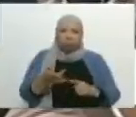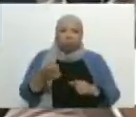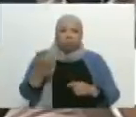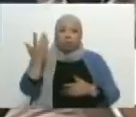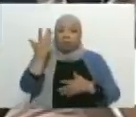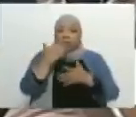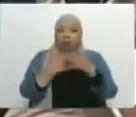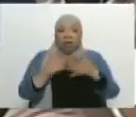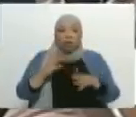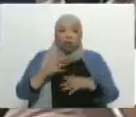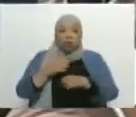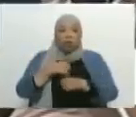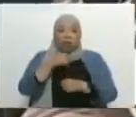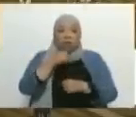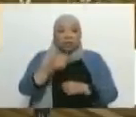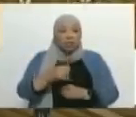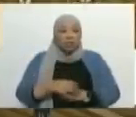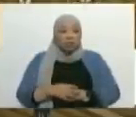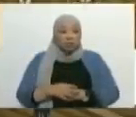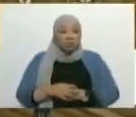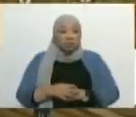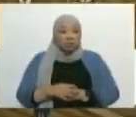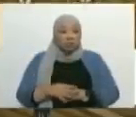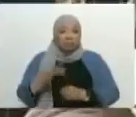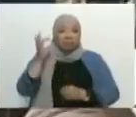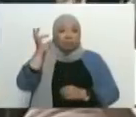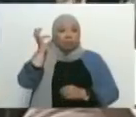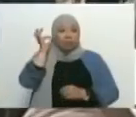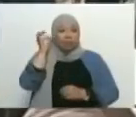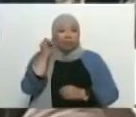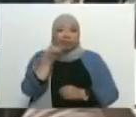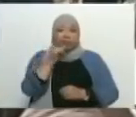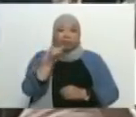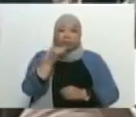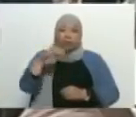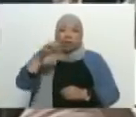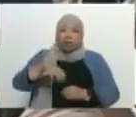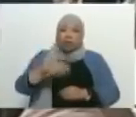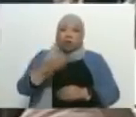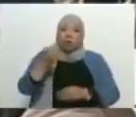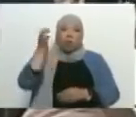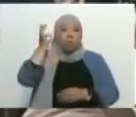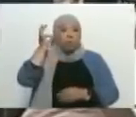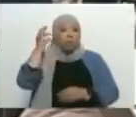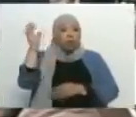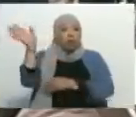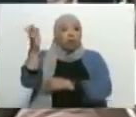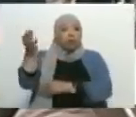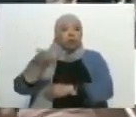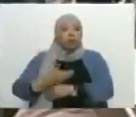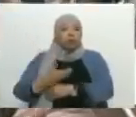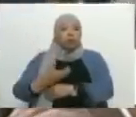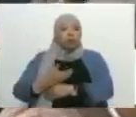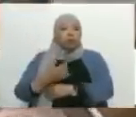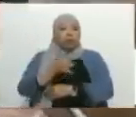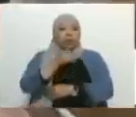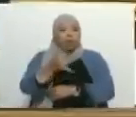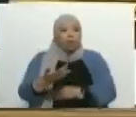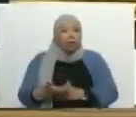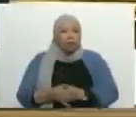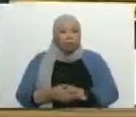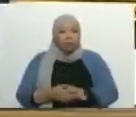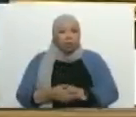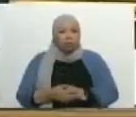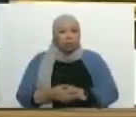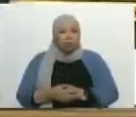absolutamente en el feminismo y el movimiento de mujeres en el estado de Anzoátegui para enarbolar las banderas de lucha